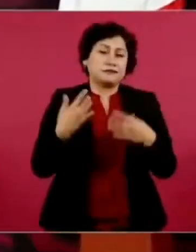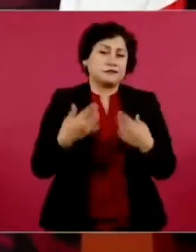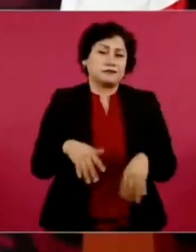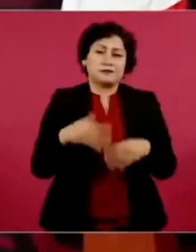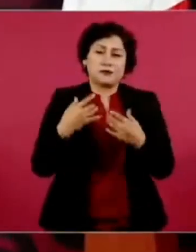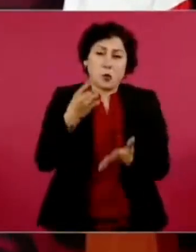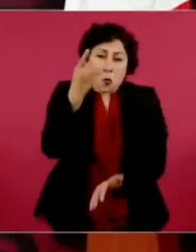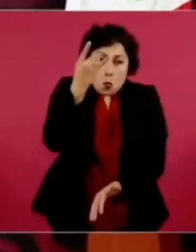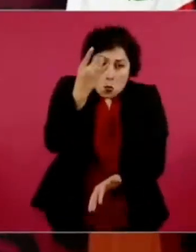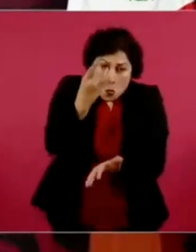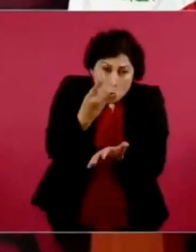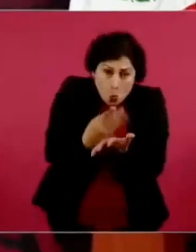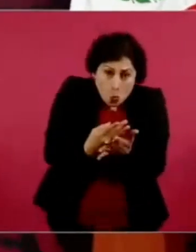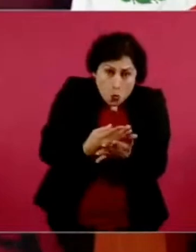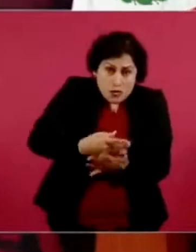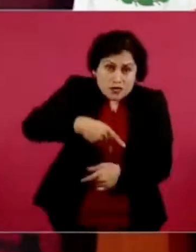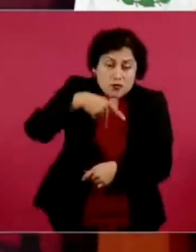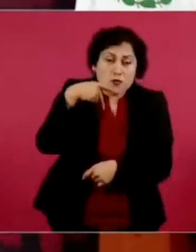En la historia de México